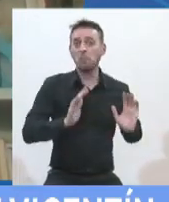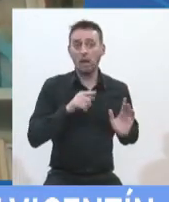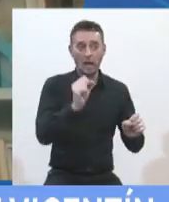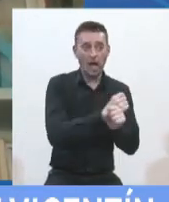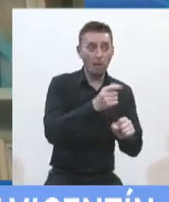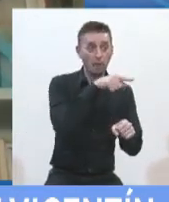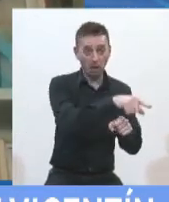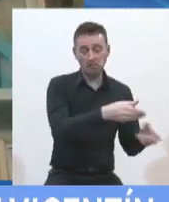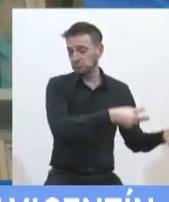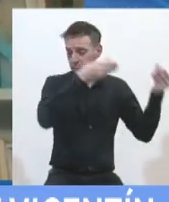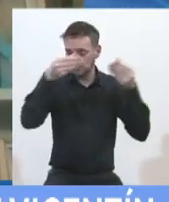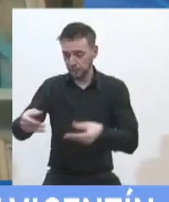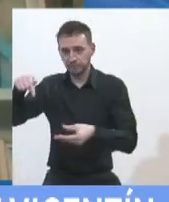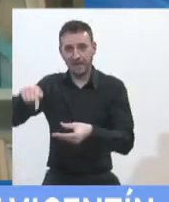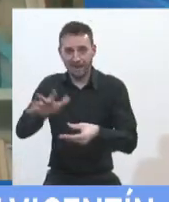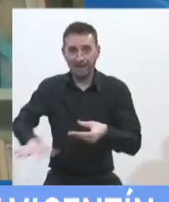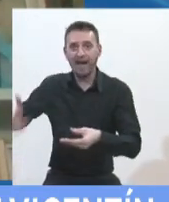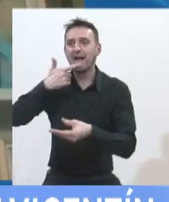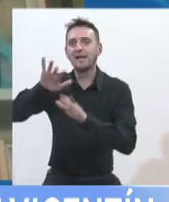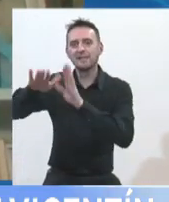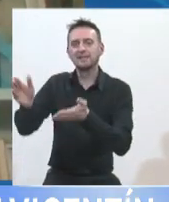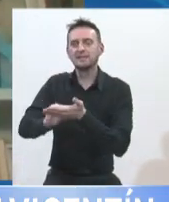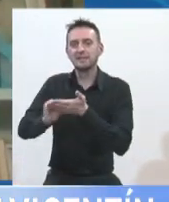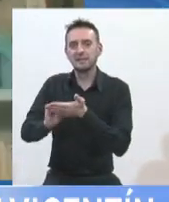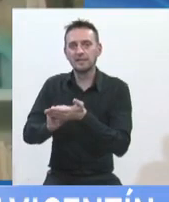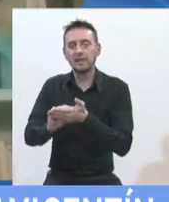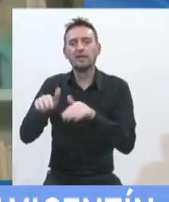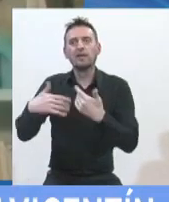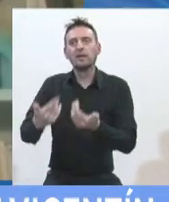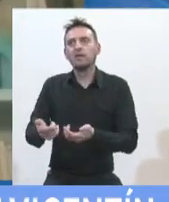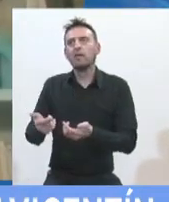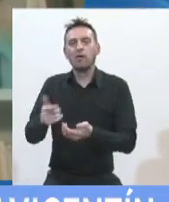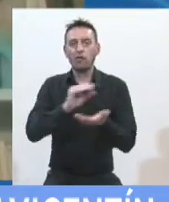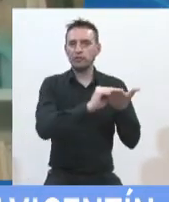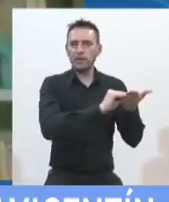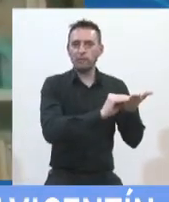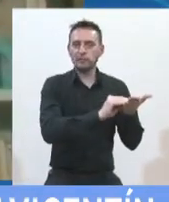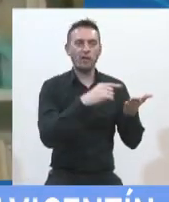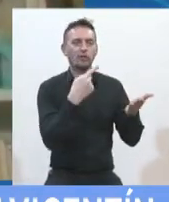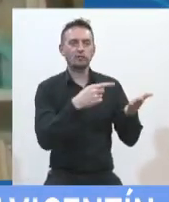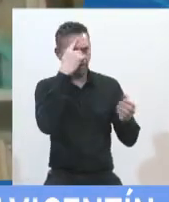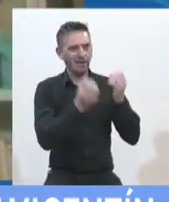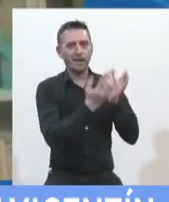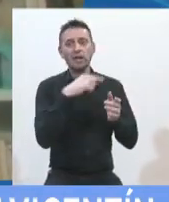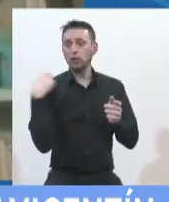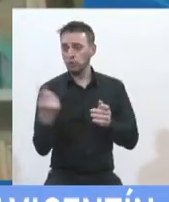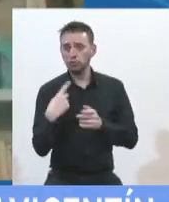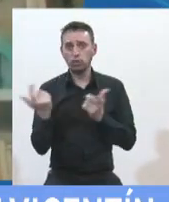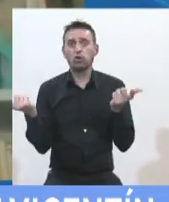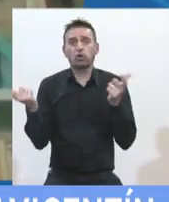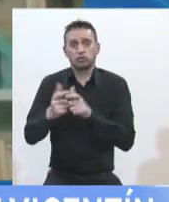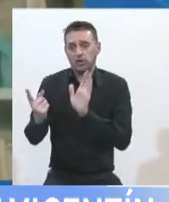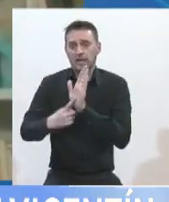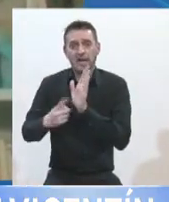aprueban ellos lo traen acá y entonces busca la iniciativa de diputados nosotros terminamos modificando nuestro